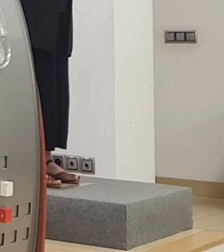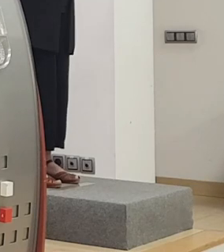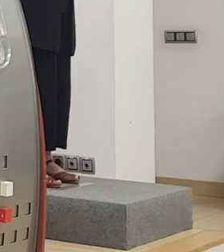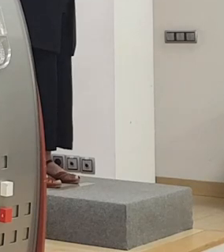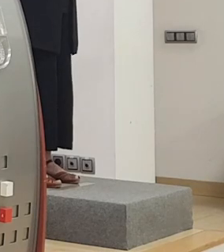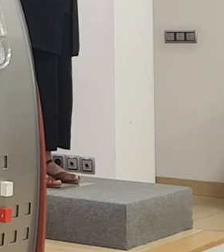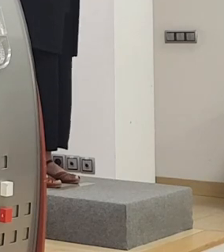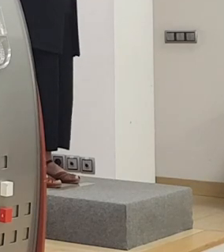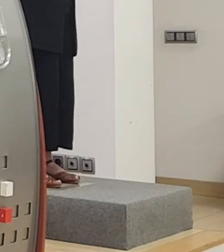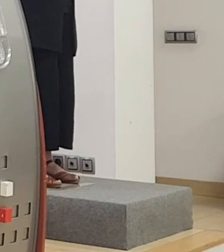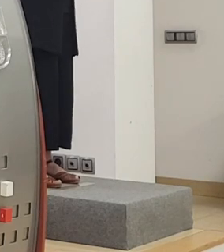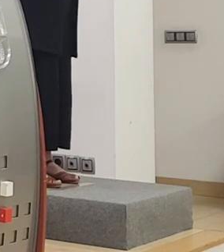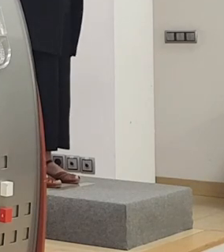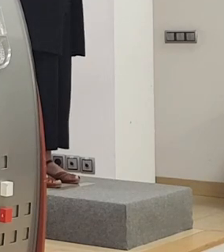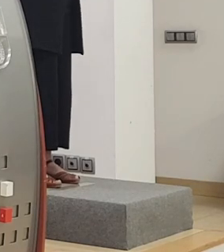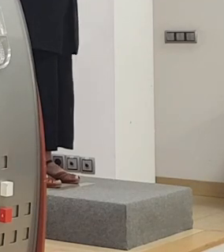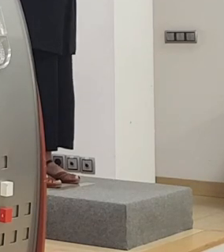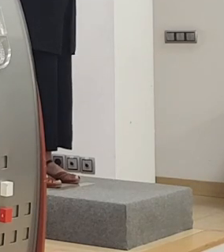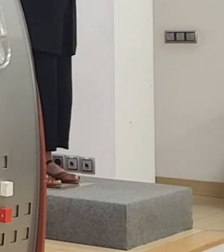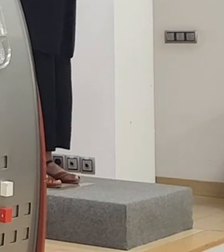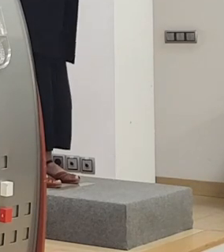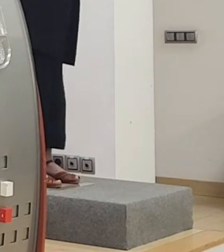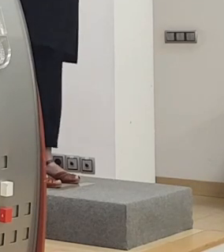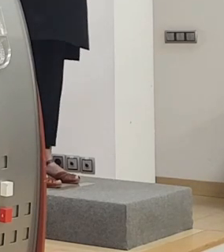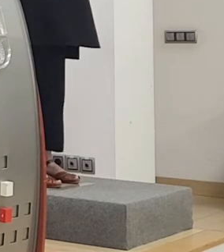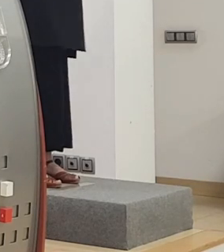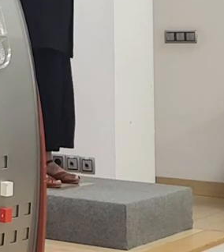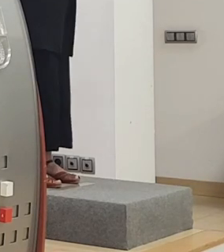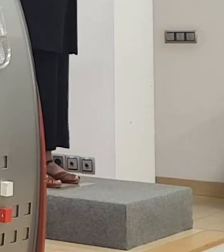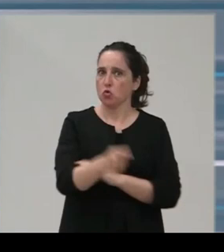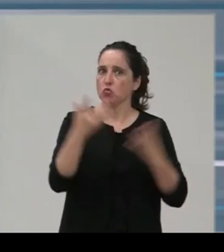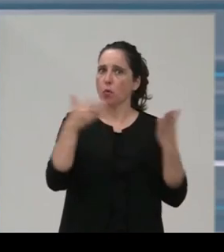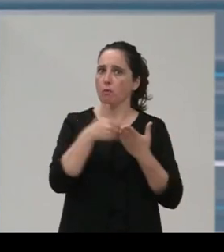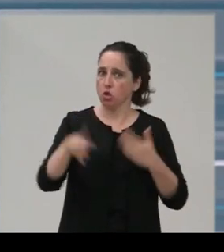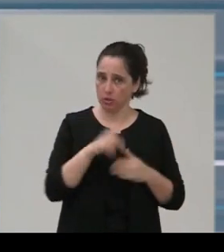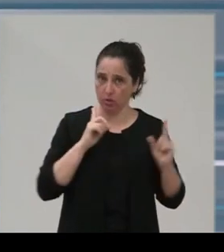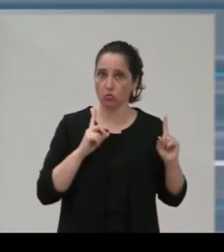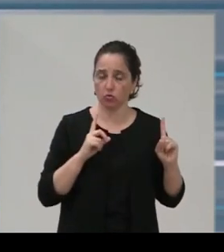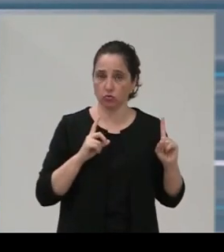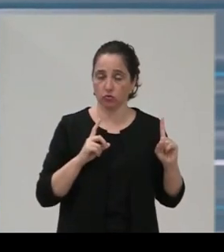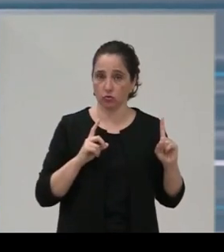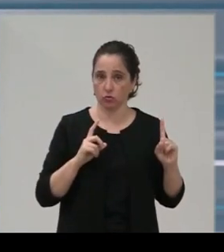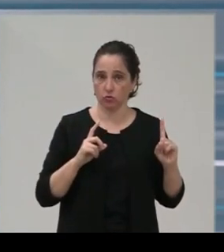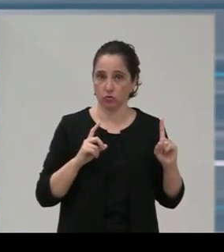agua Santander en lo que es el ámbito supramunicipal ronda las 9 millones de euros y puedo